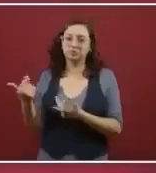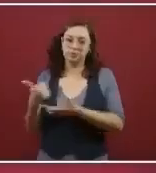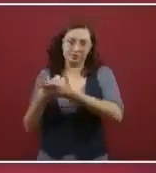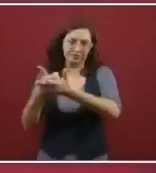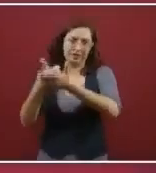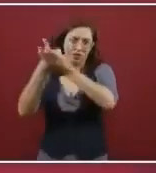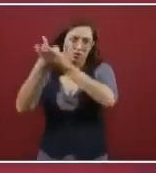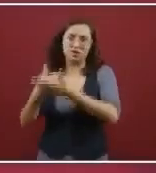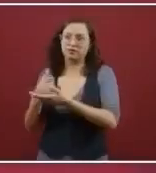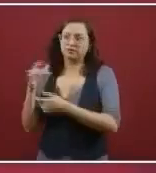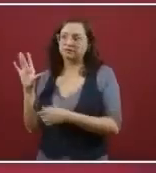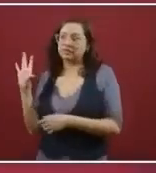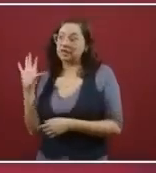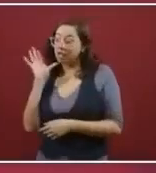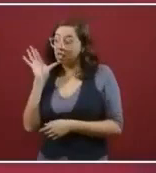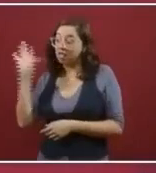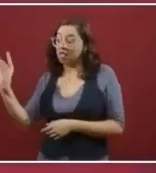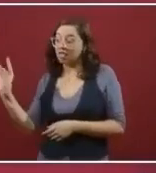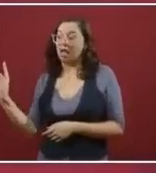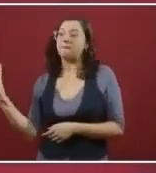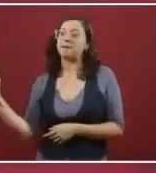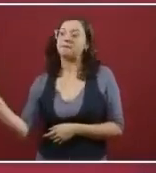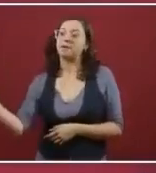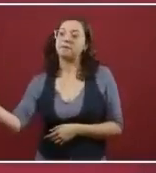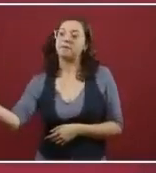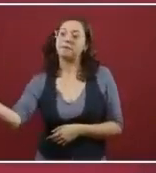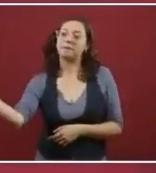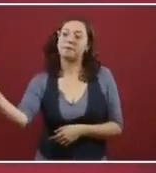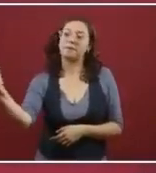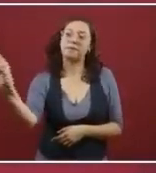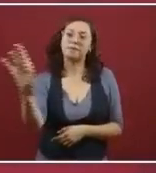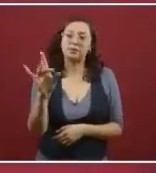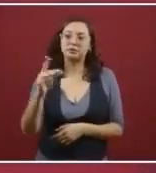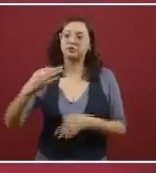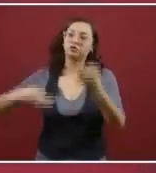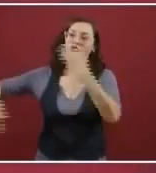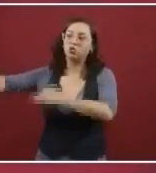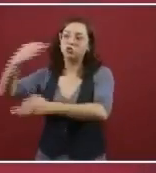a transmitir y a convencer y a concientizar.